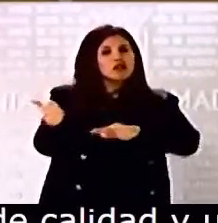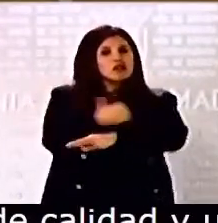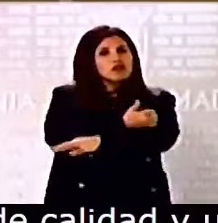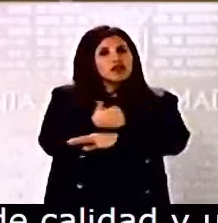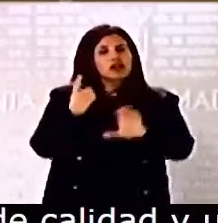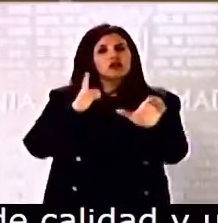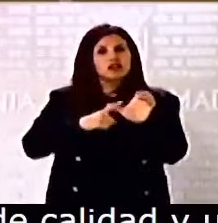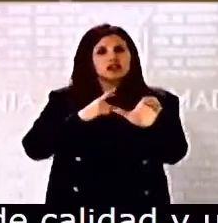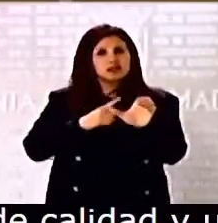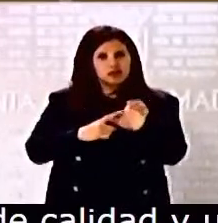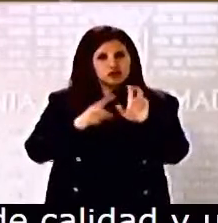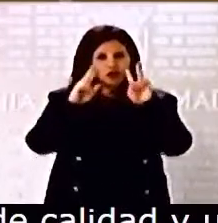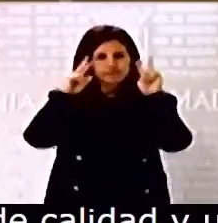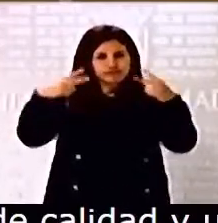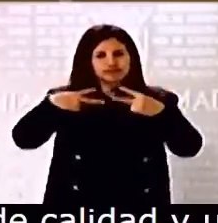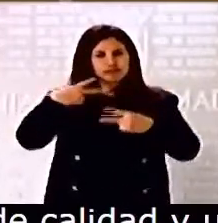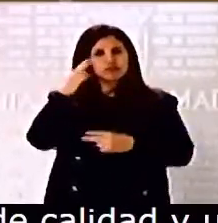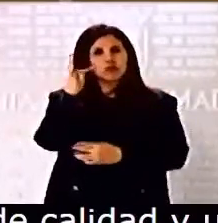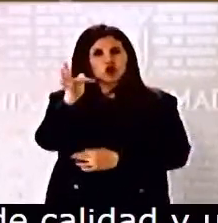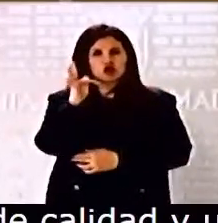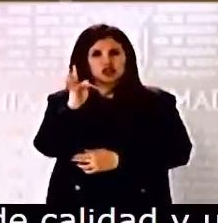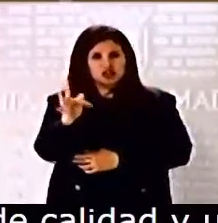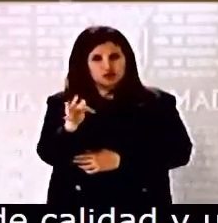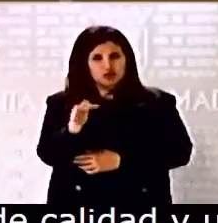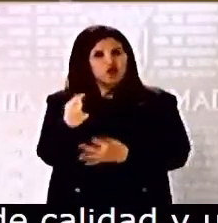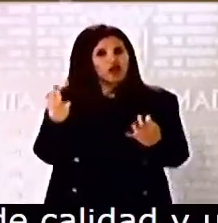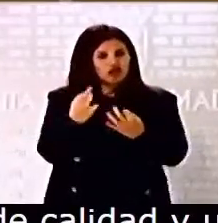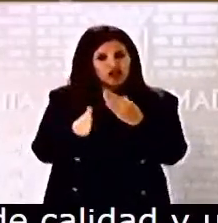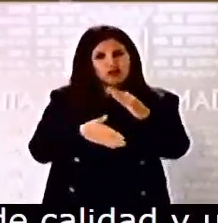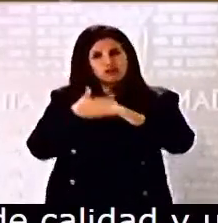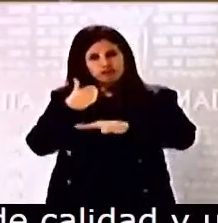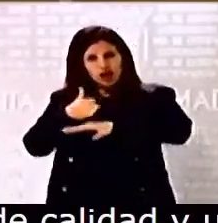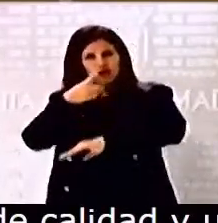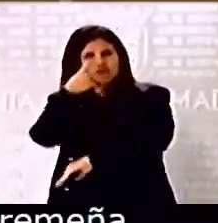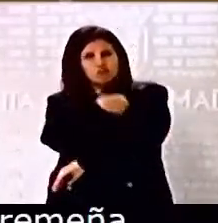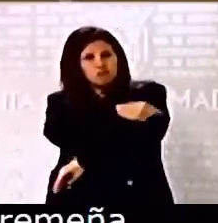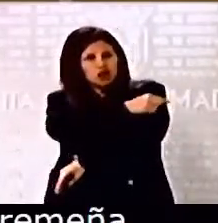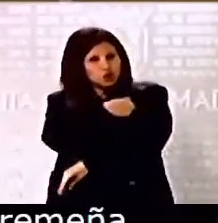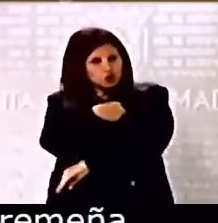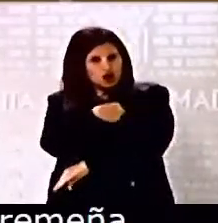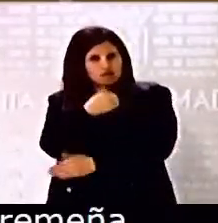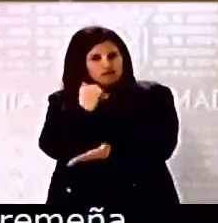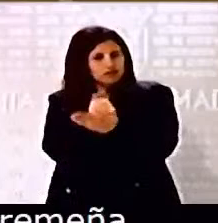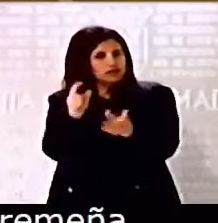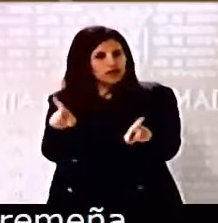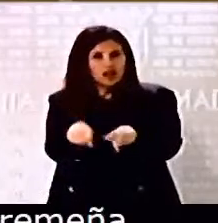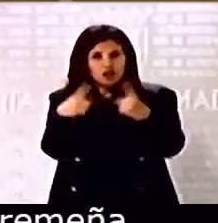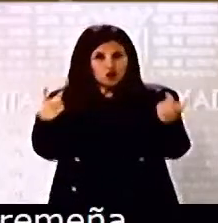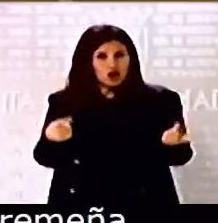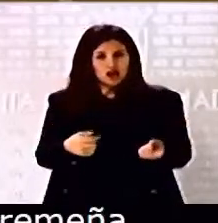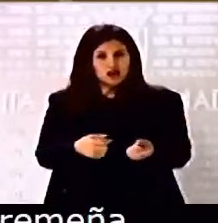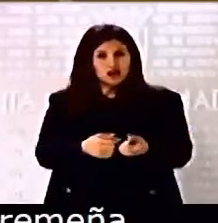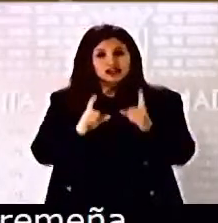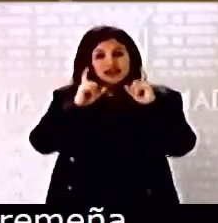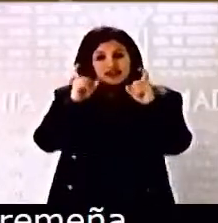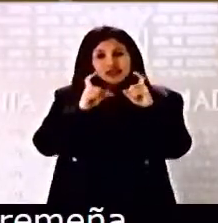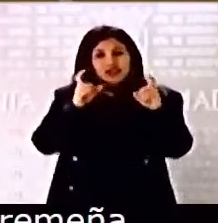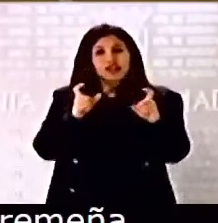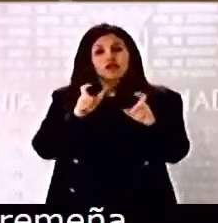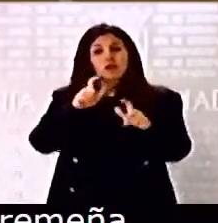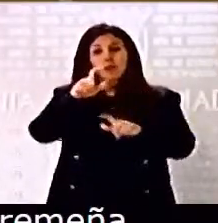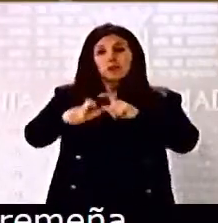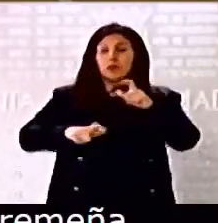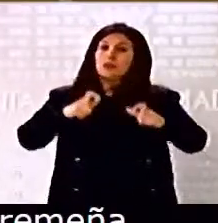extremeña acudiendo a los actos de vacunación para que cada vez seamos más, cada